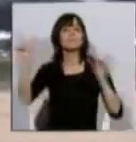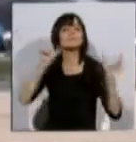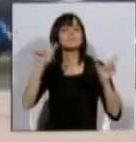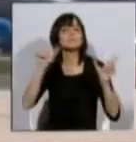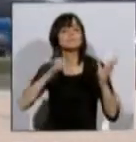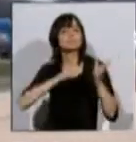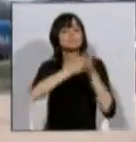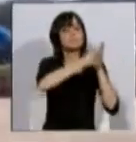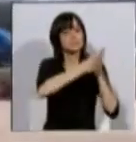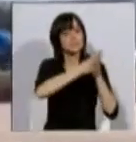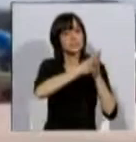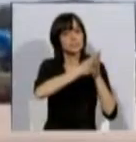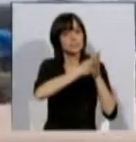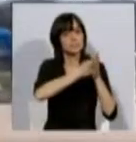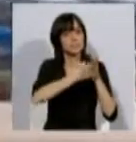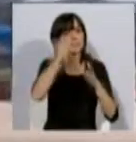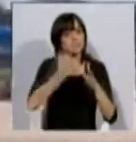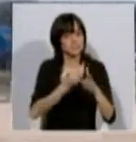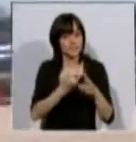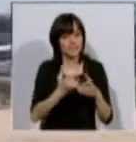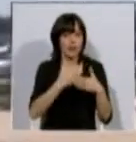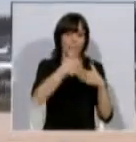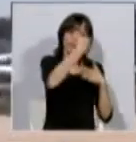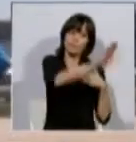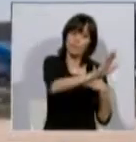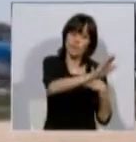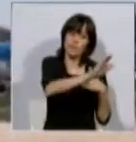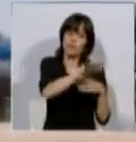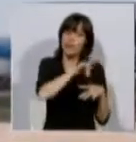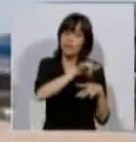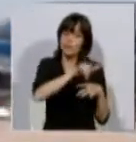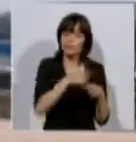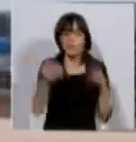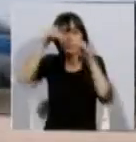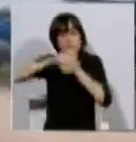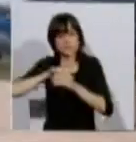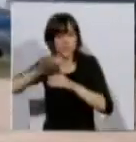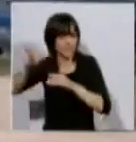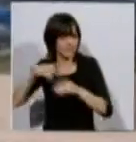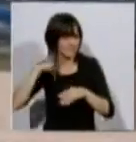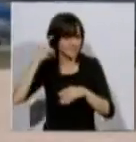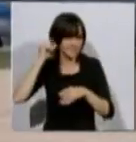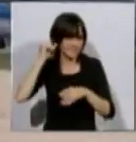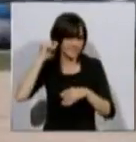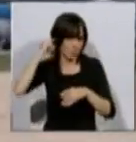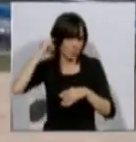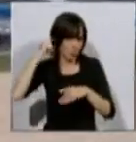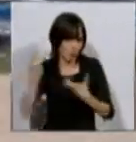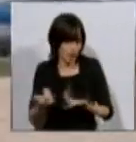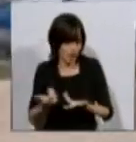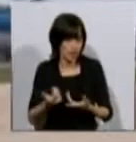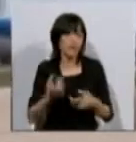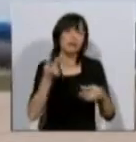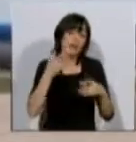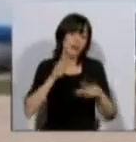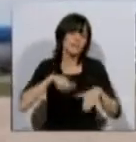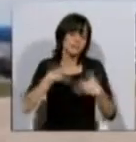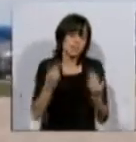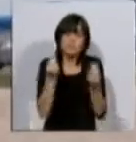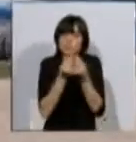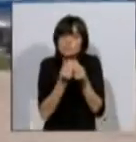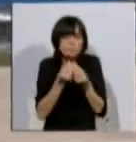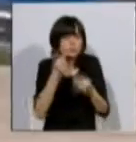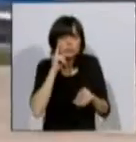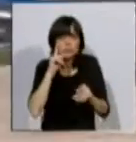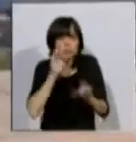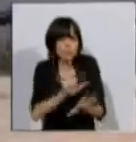las diferencias de presión que tiene una cabina presurizada de un avión. Entonces hay que tener muchísimo cuidado. Los